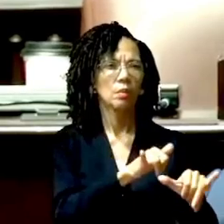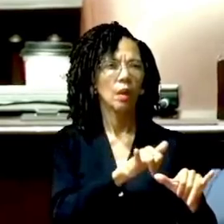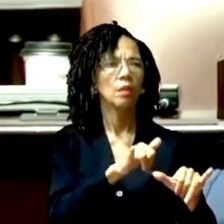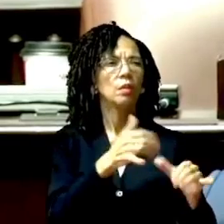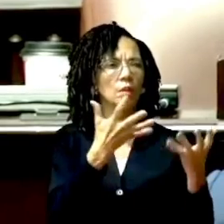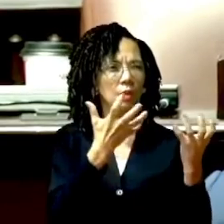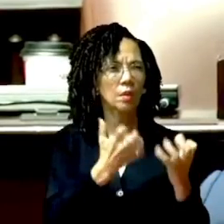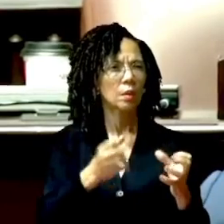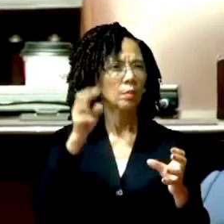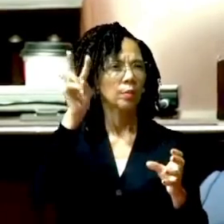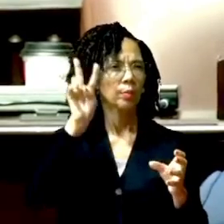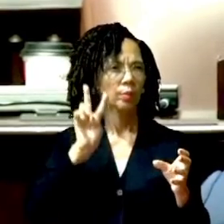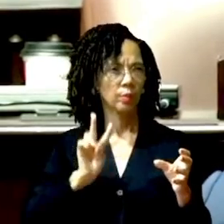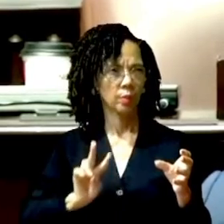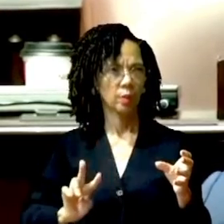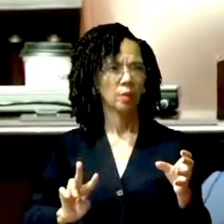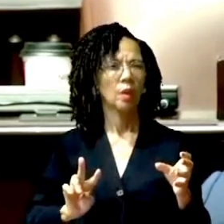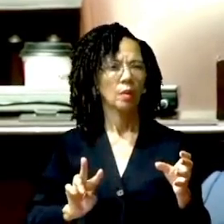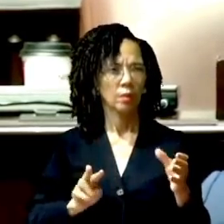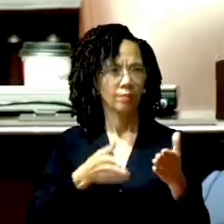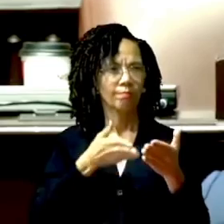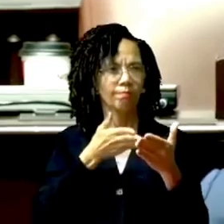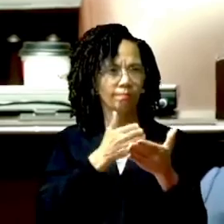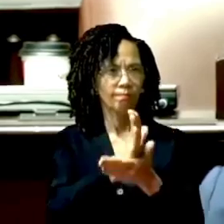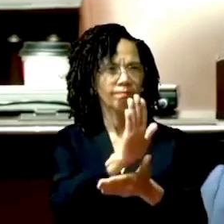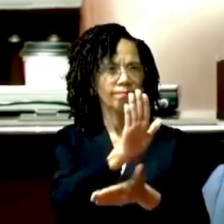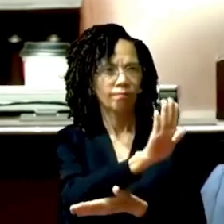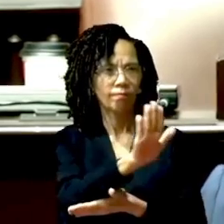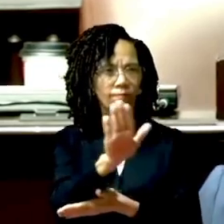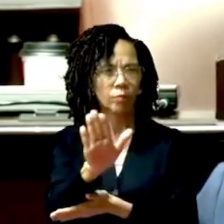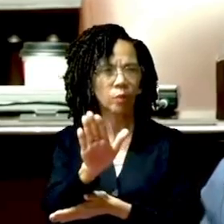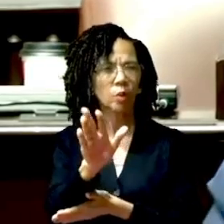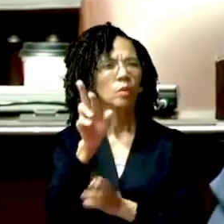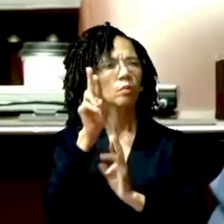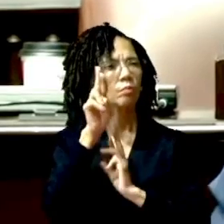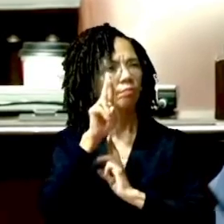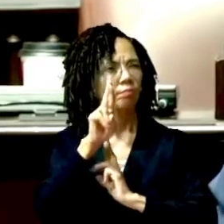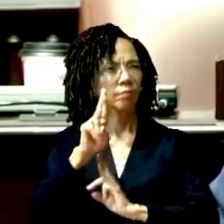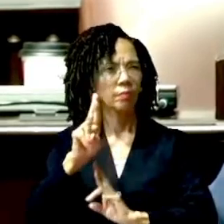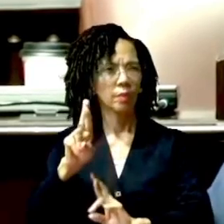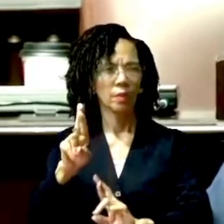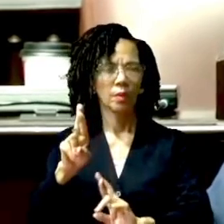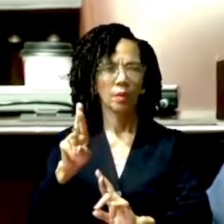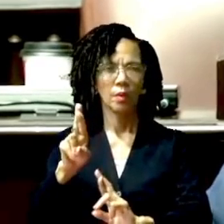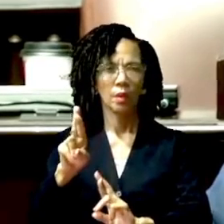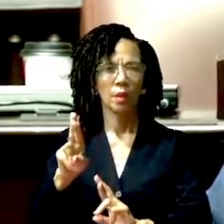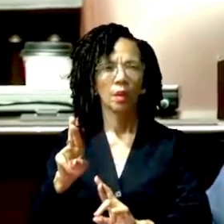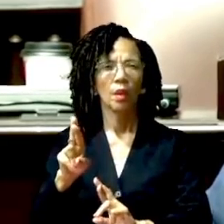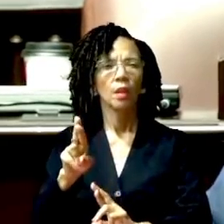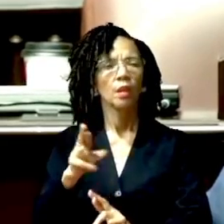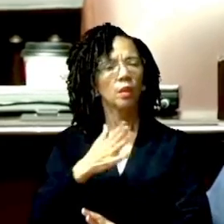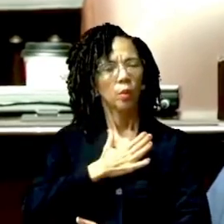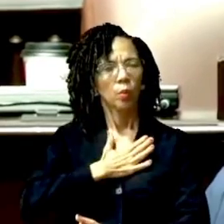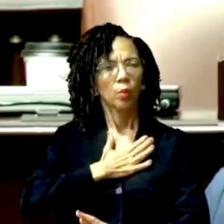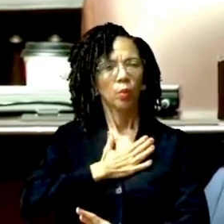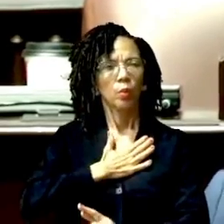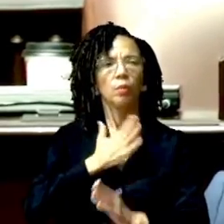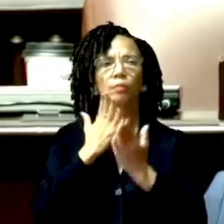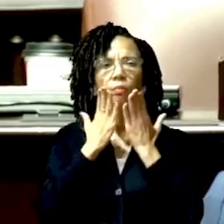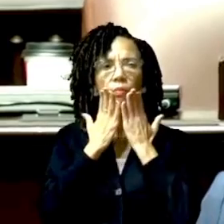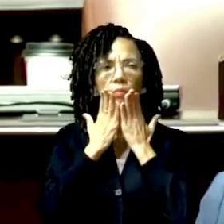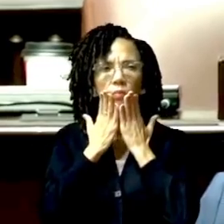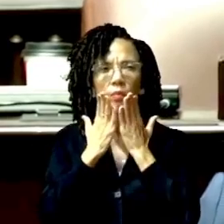legitimidad, como decía Wadi. Por eso quiero también agradecer la palabra del